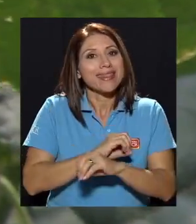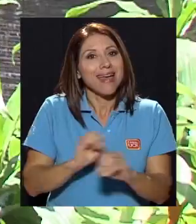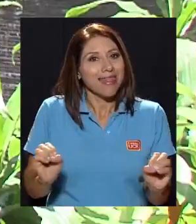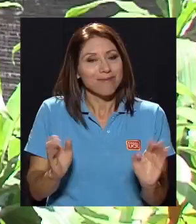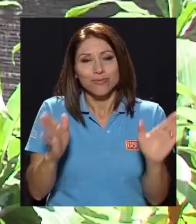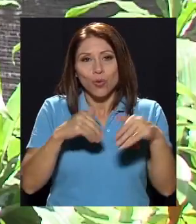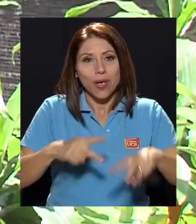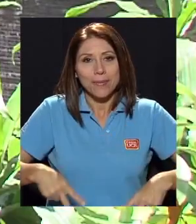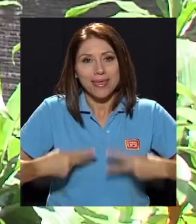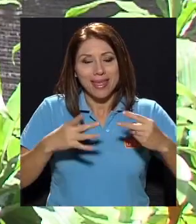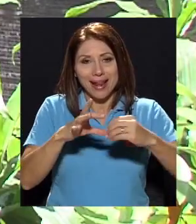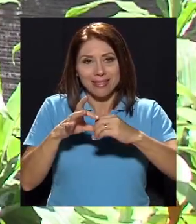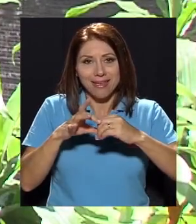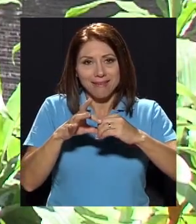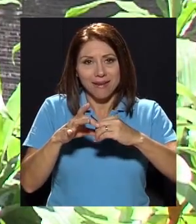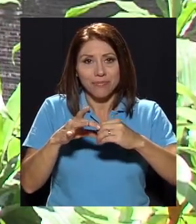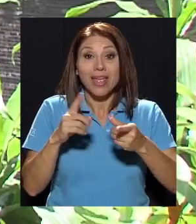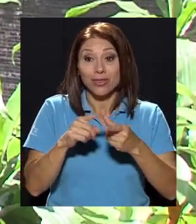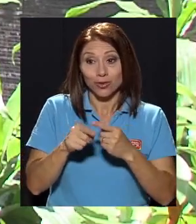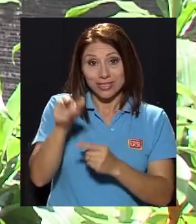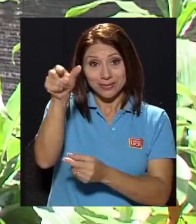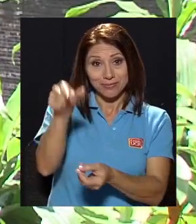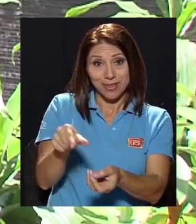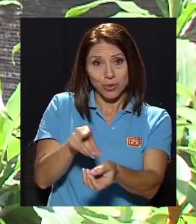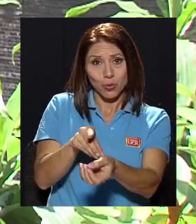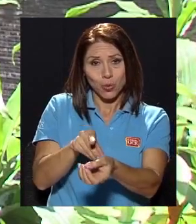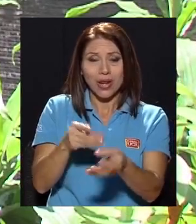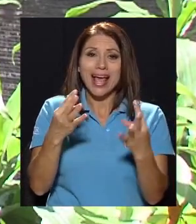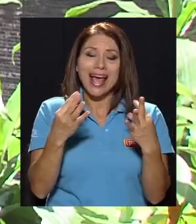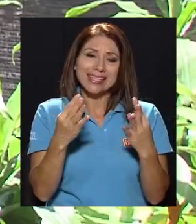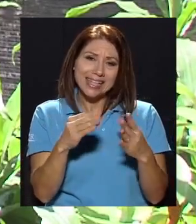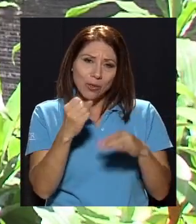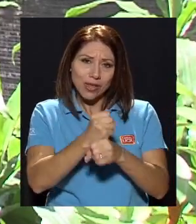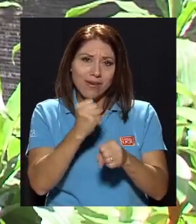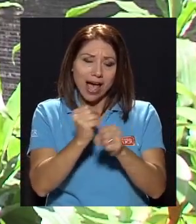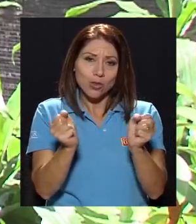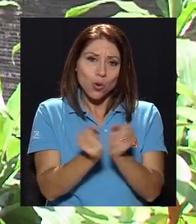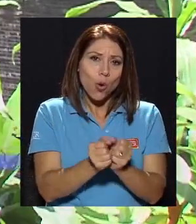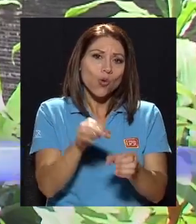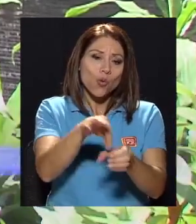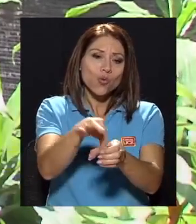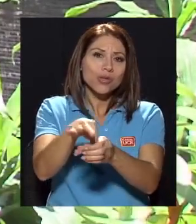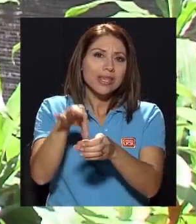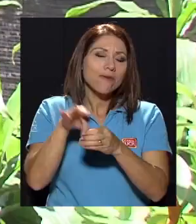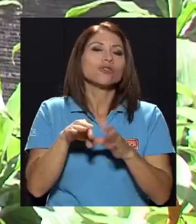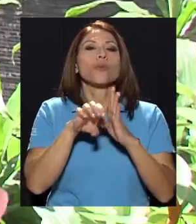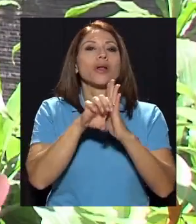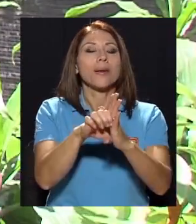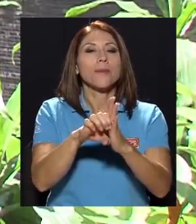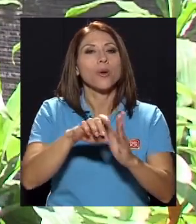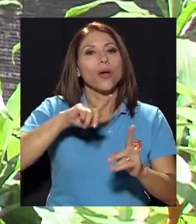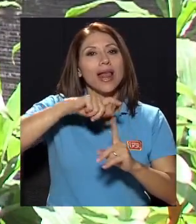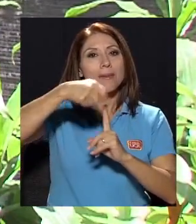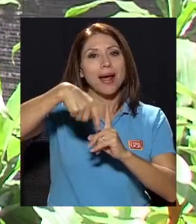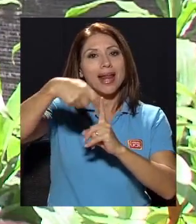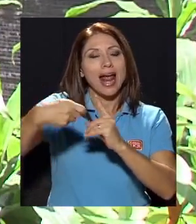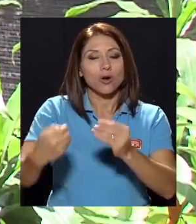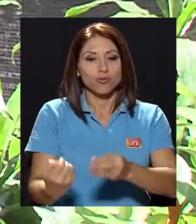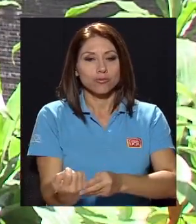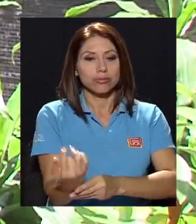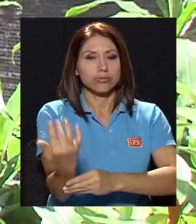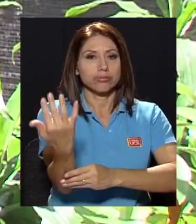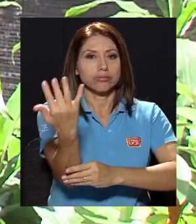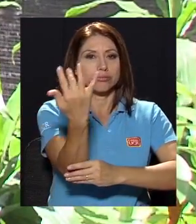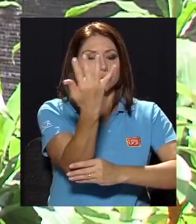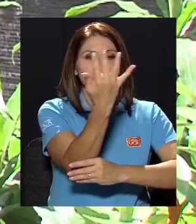Werner ha estado trabajando ese aspecto, en particular en cultivos de plantación como el banano, que se siembran y después de